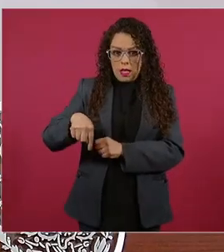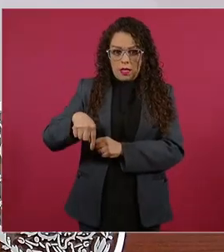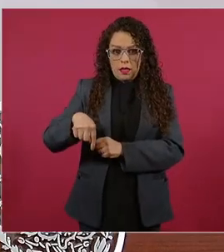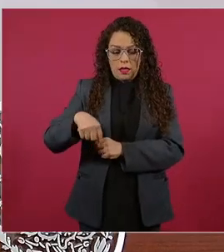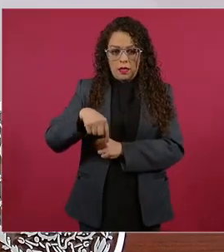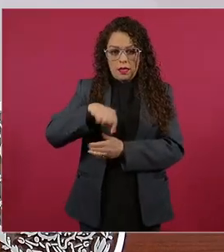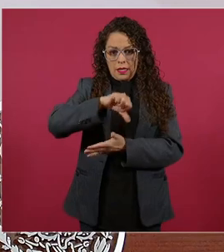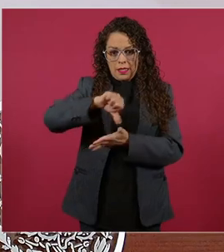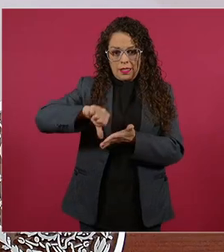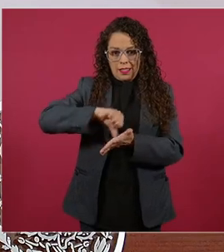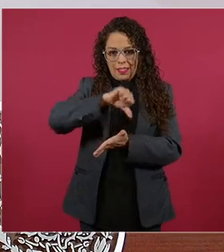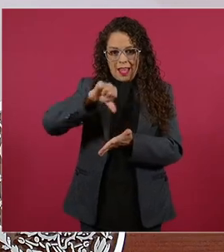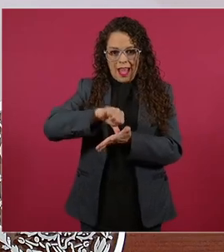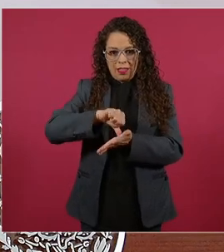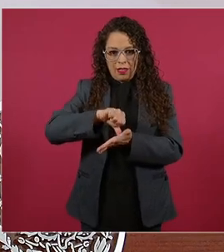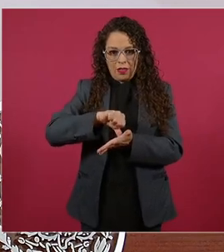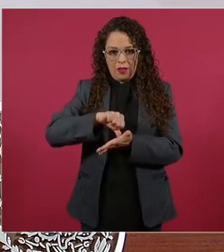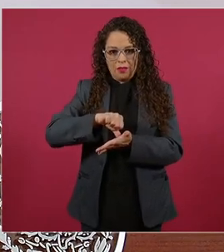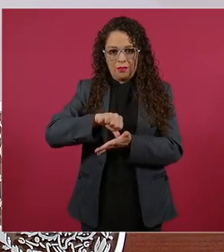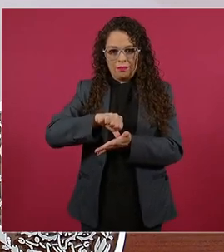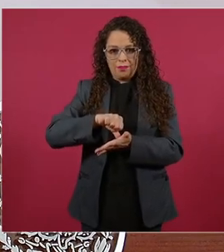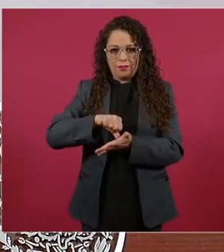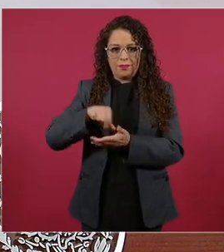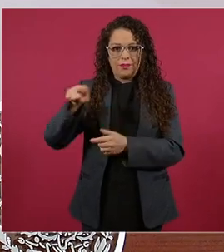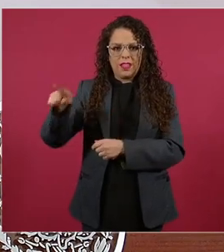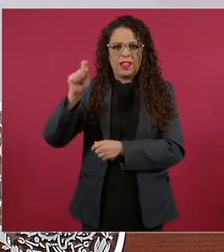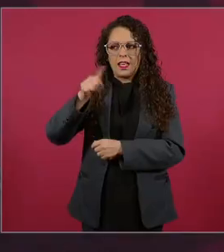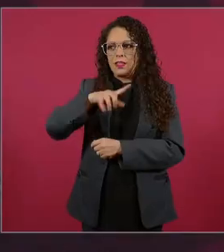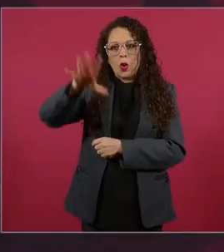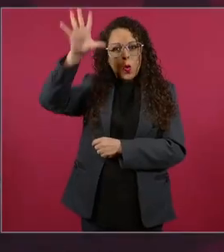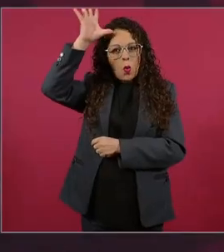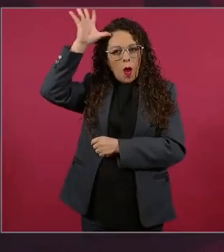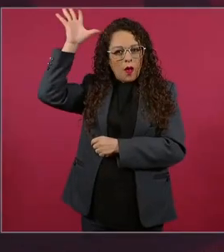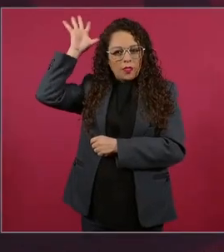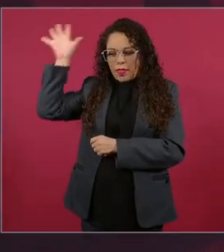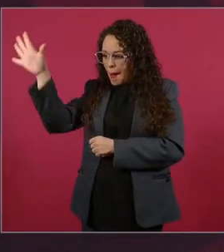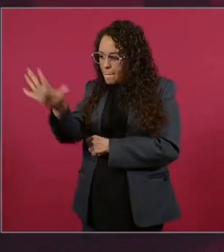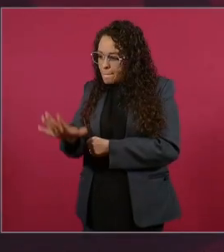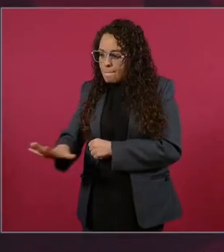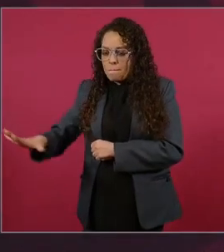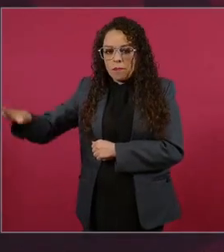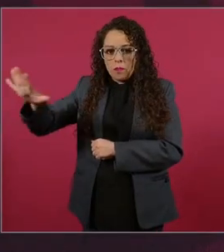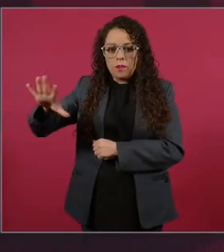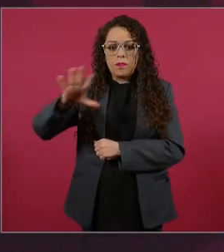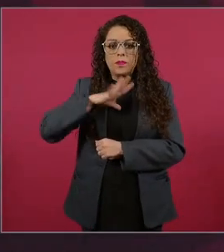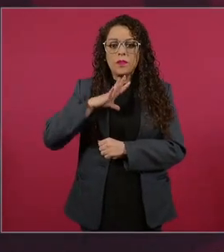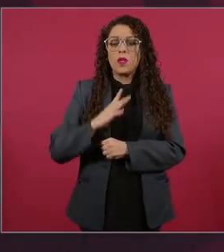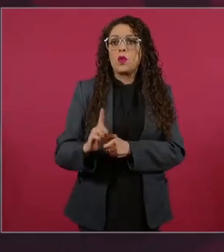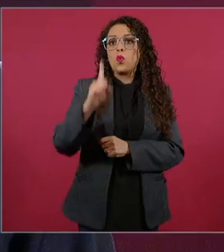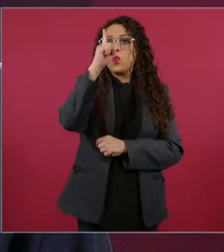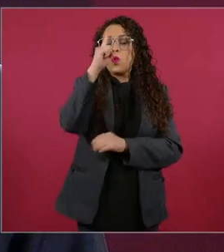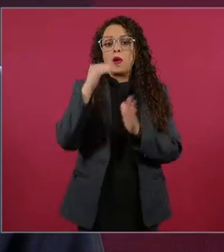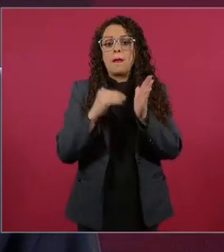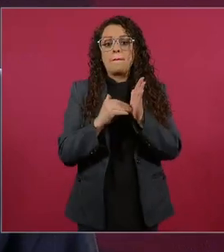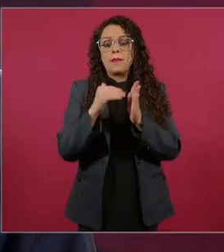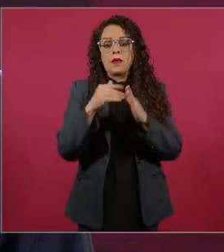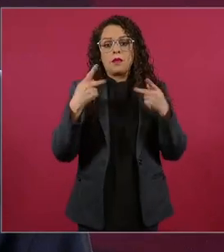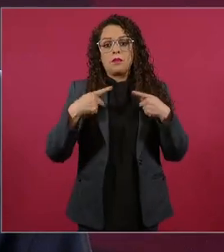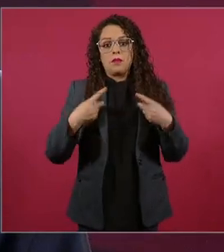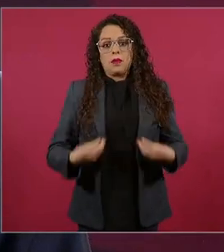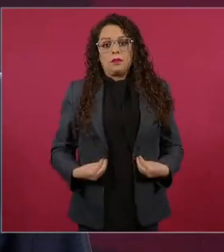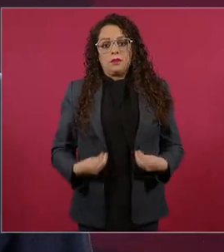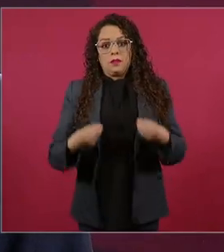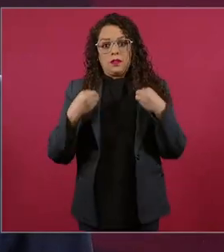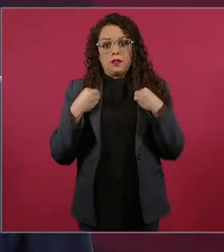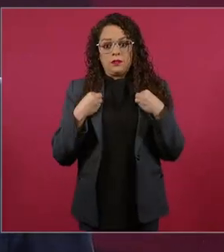el centro, la Cuauhtémoc, había 1 millón de habitantes.